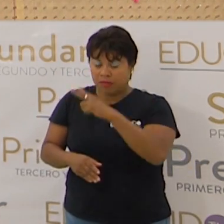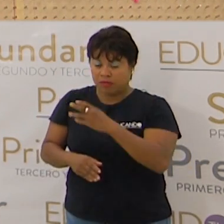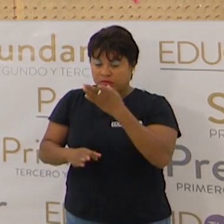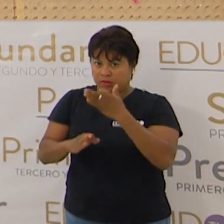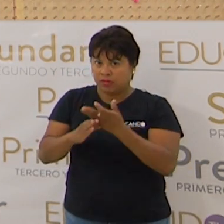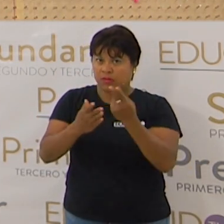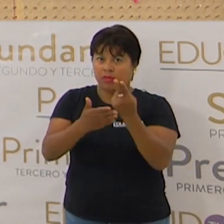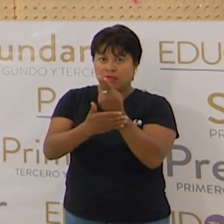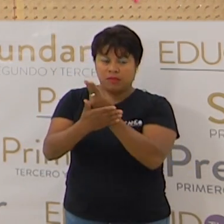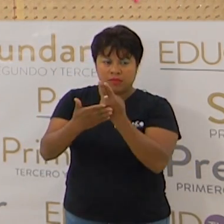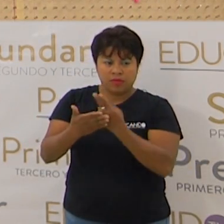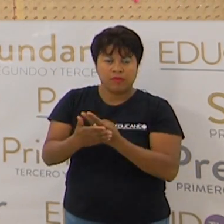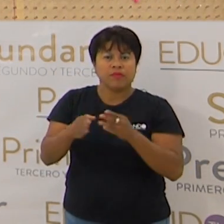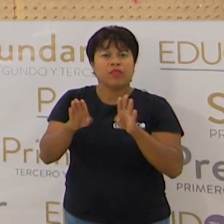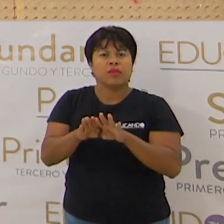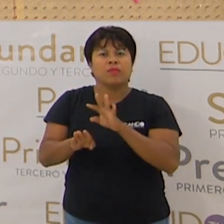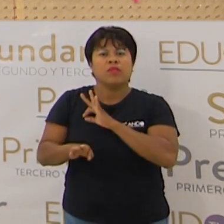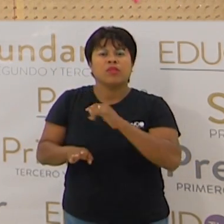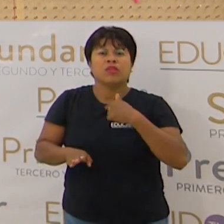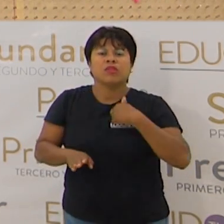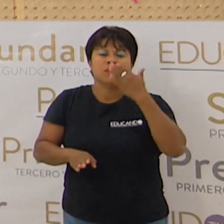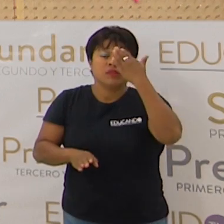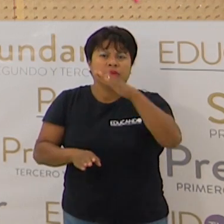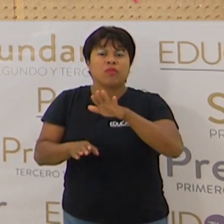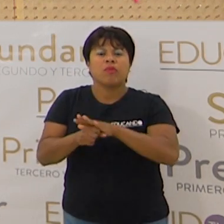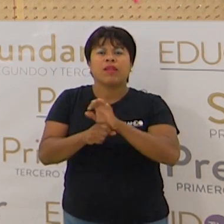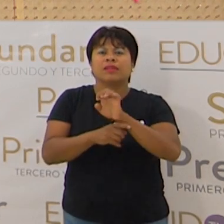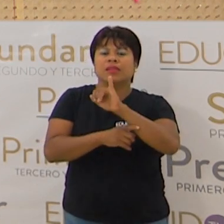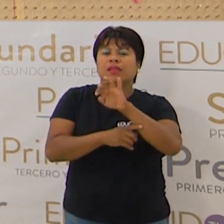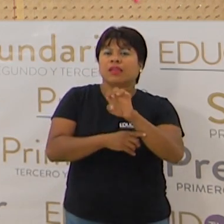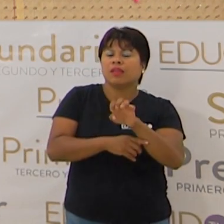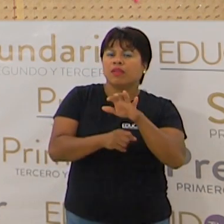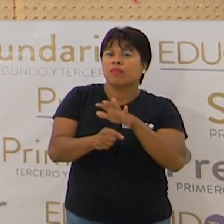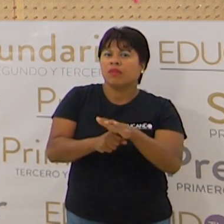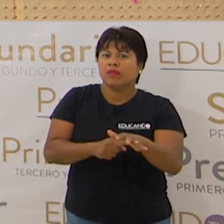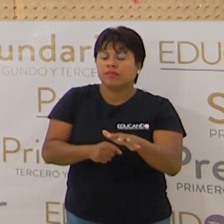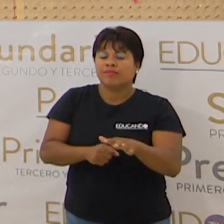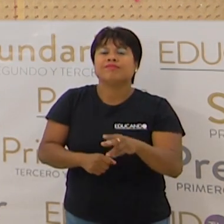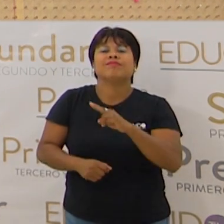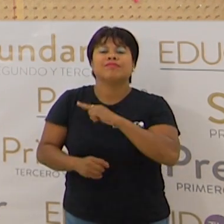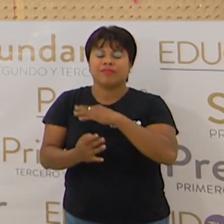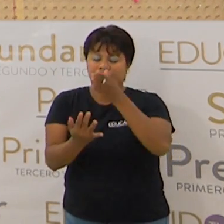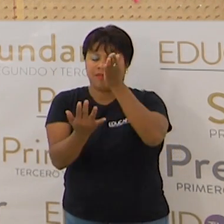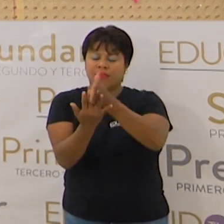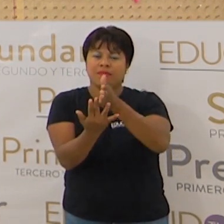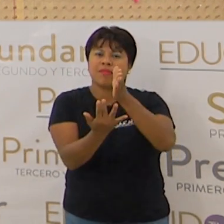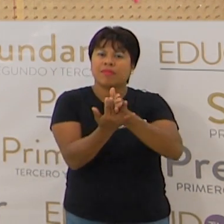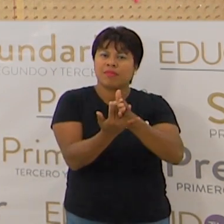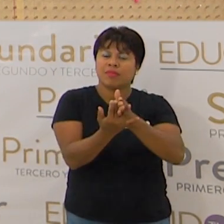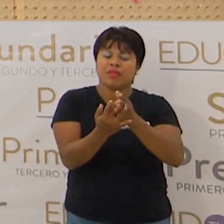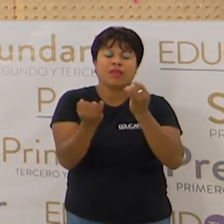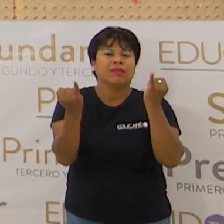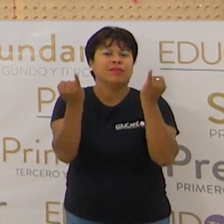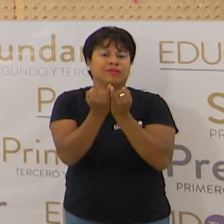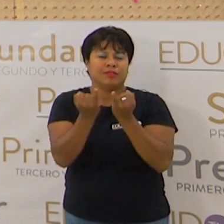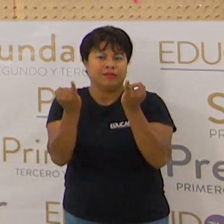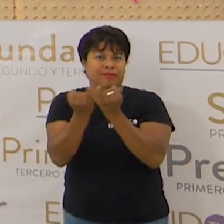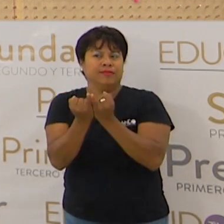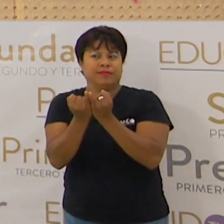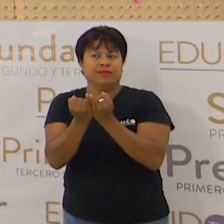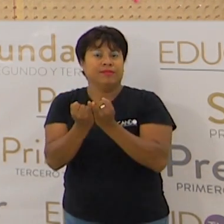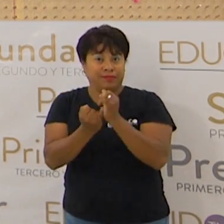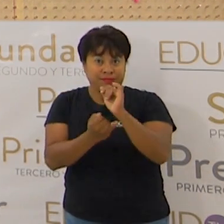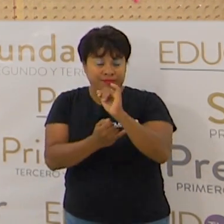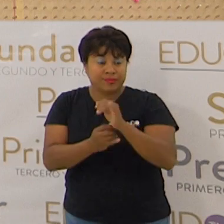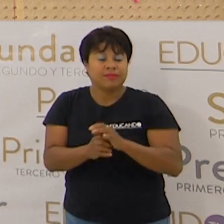esta figura, ¿cómo podría yo saber cuál es un eje de simetría? Pues que lo divide exactamente en partes